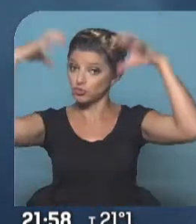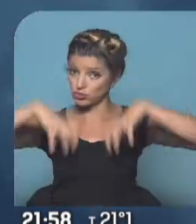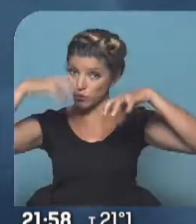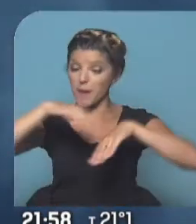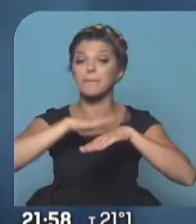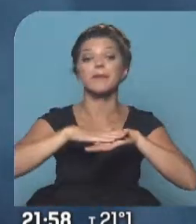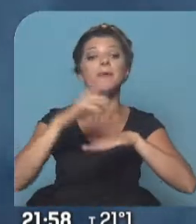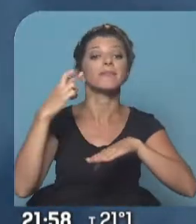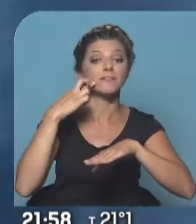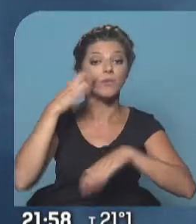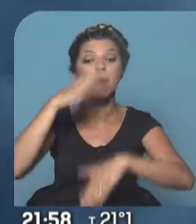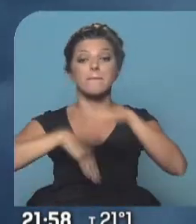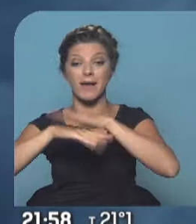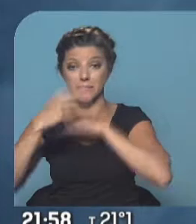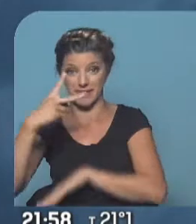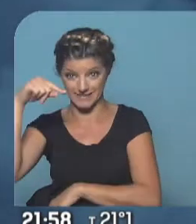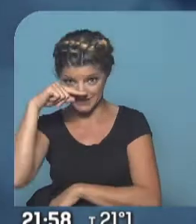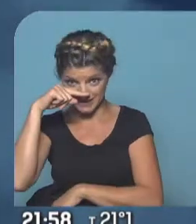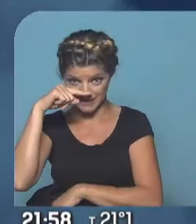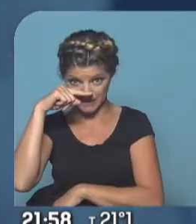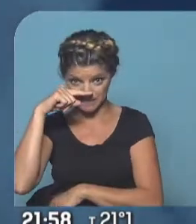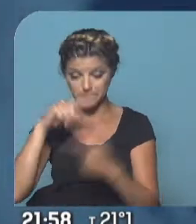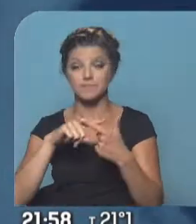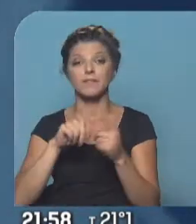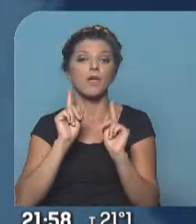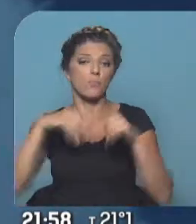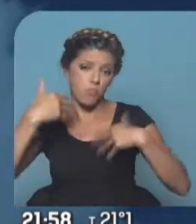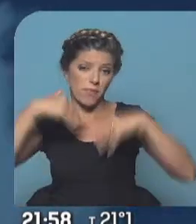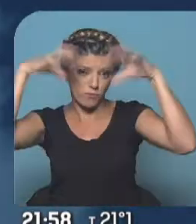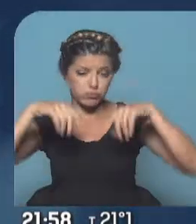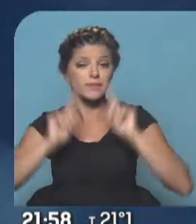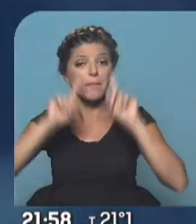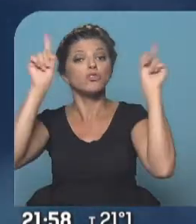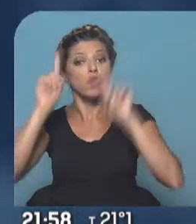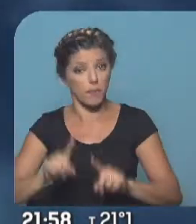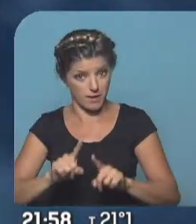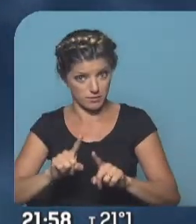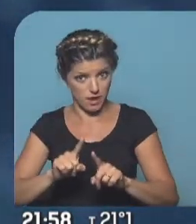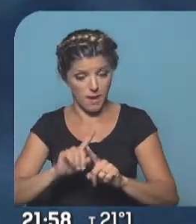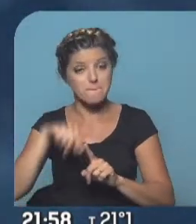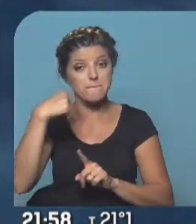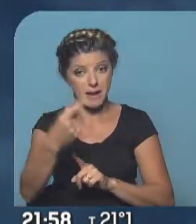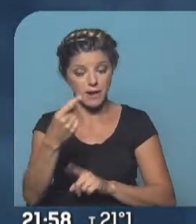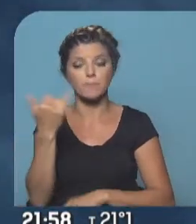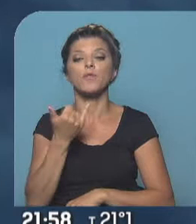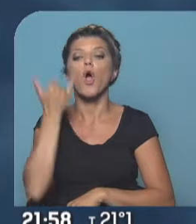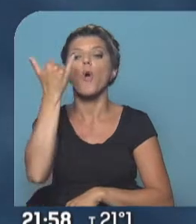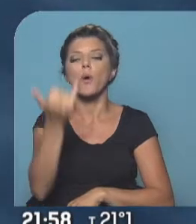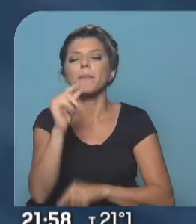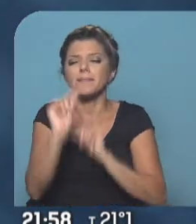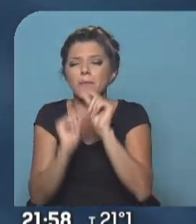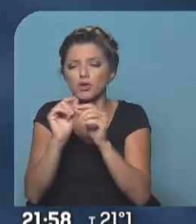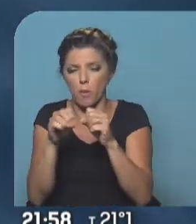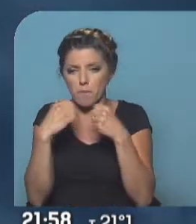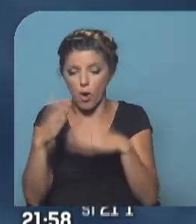mínima, 27 grados la máxima. Probabilidad de lluvias y de tormentas también para mañana, el día jueves. Comienza a mejorar el